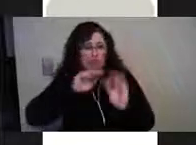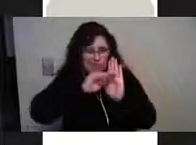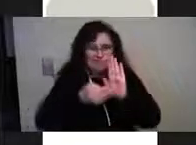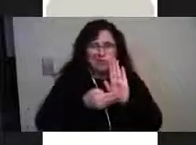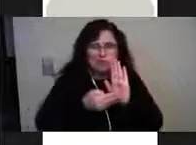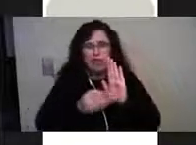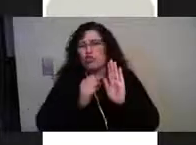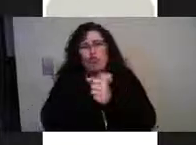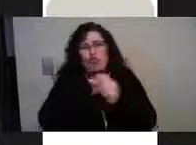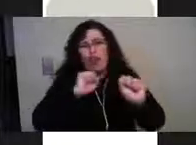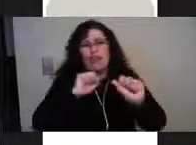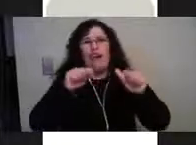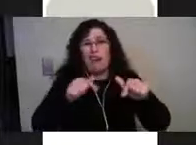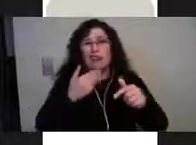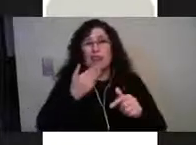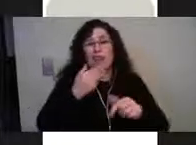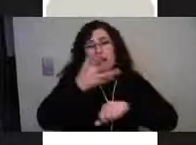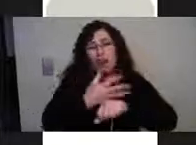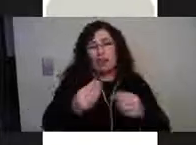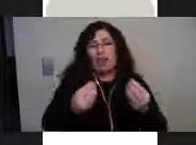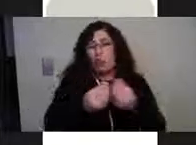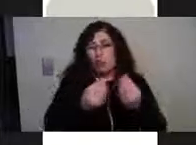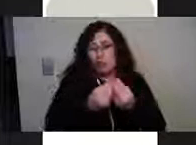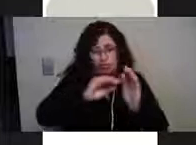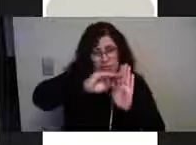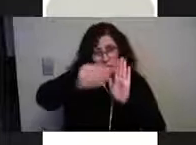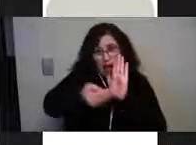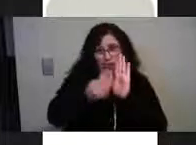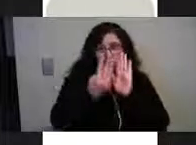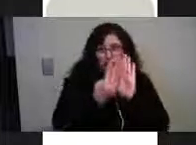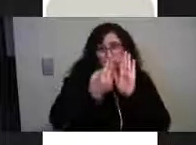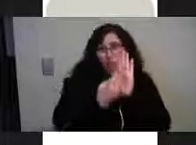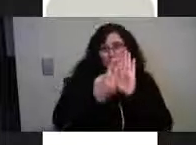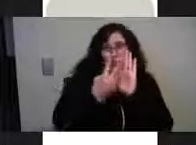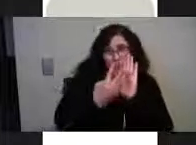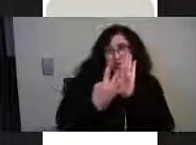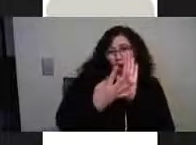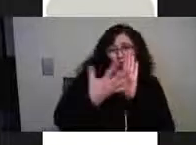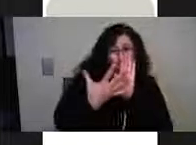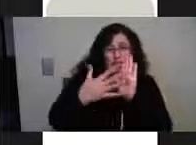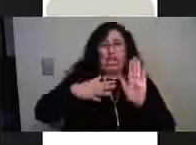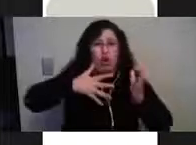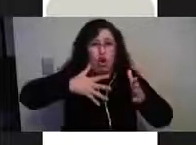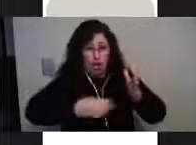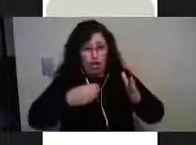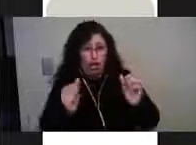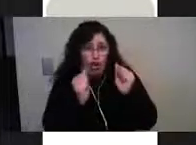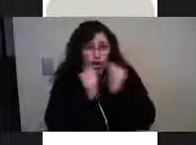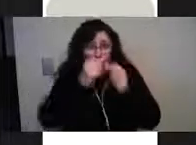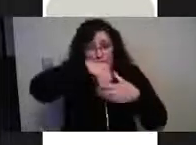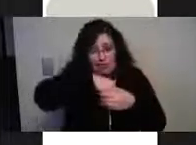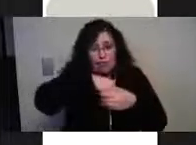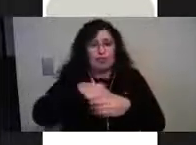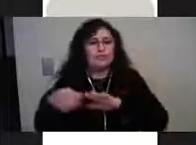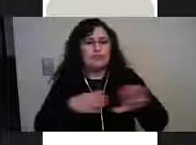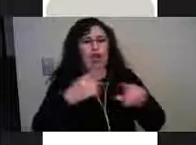a veces embarazos múltiples o algún tipo de malformación en los niños que están en gestación. Infecciones durante el